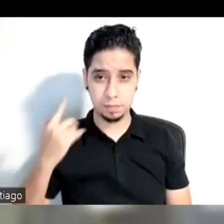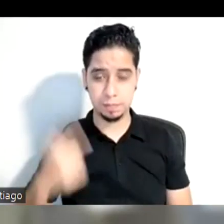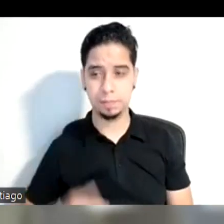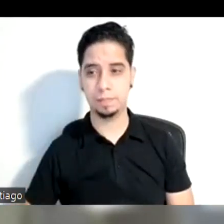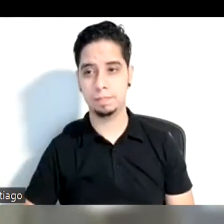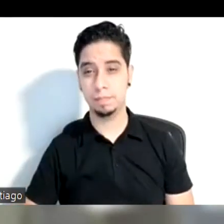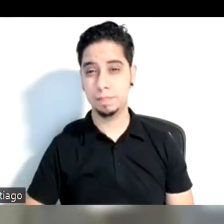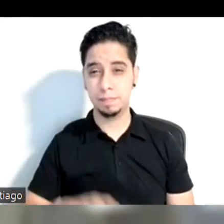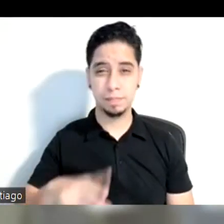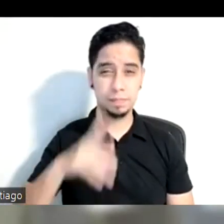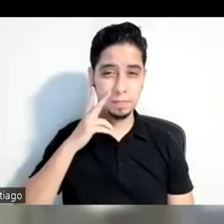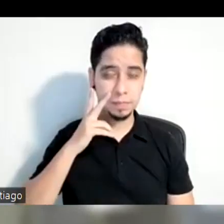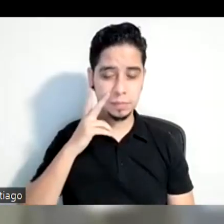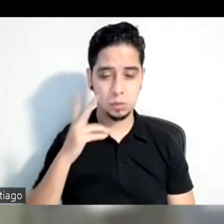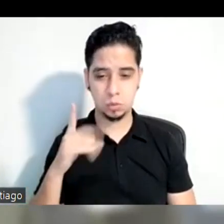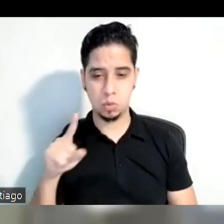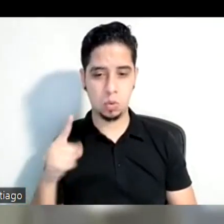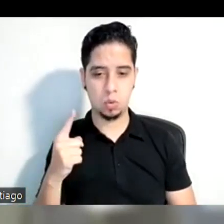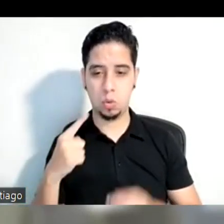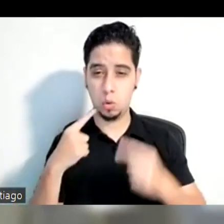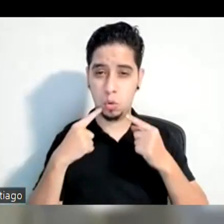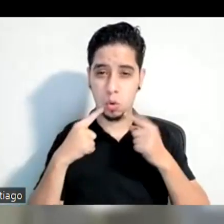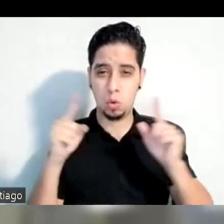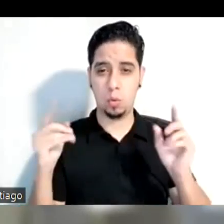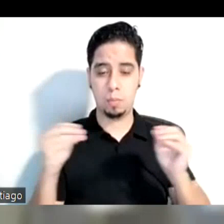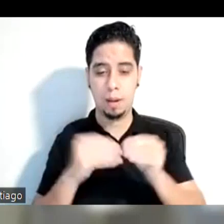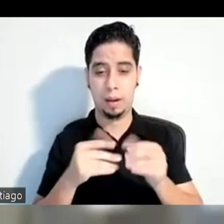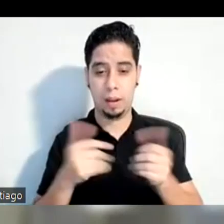Mira, uno de los logros más grandes fue